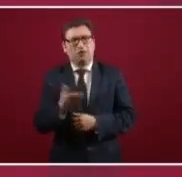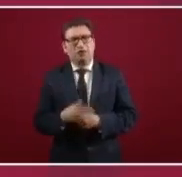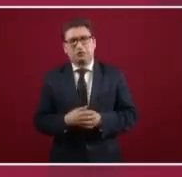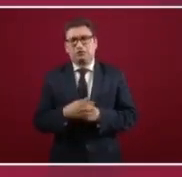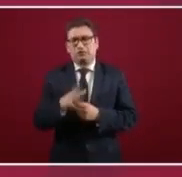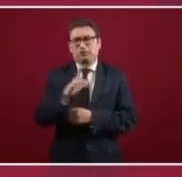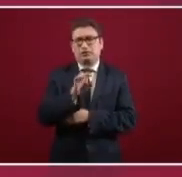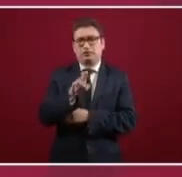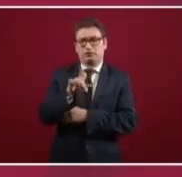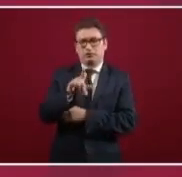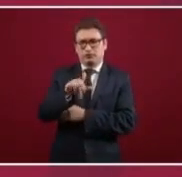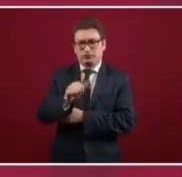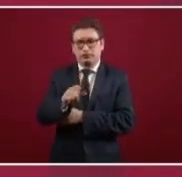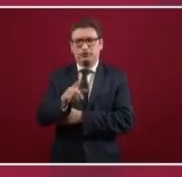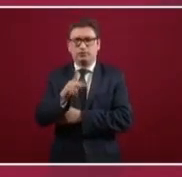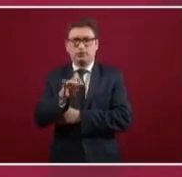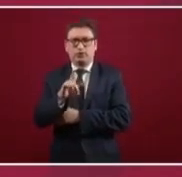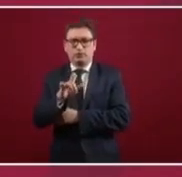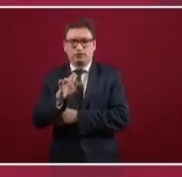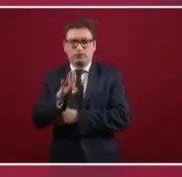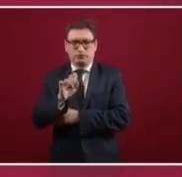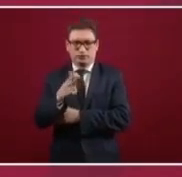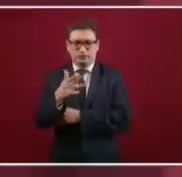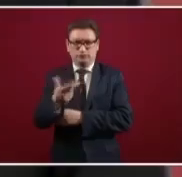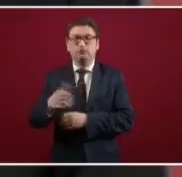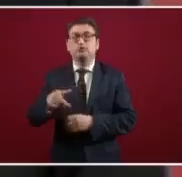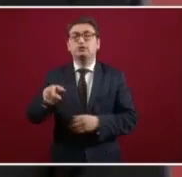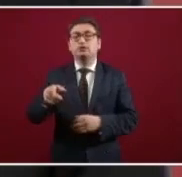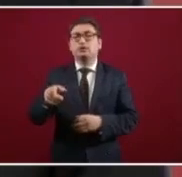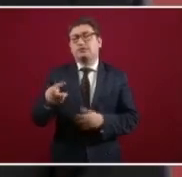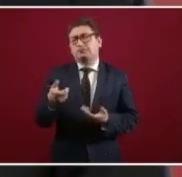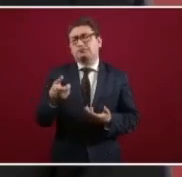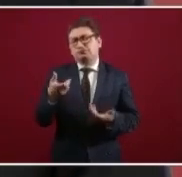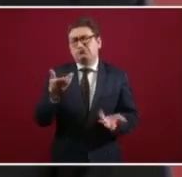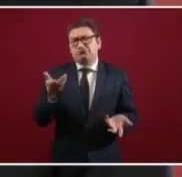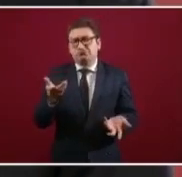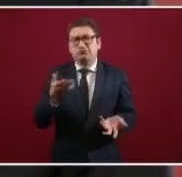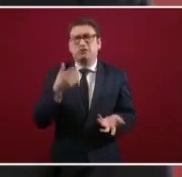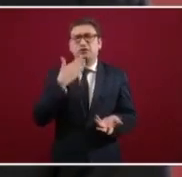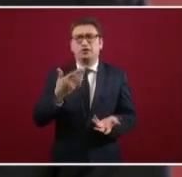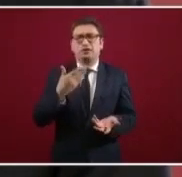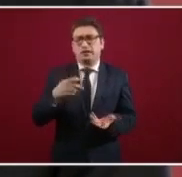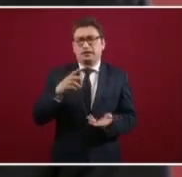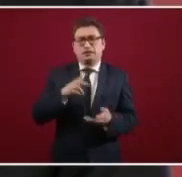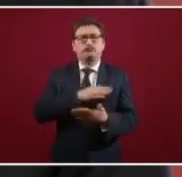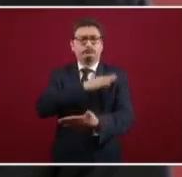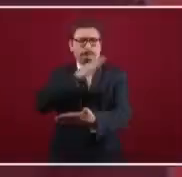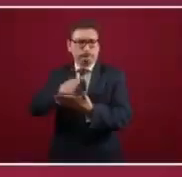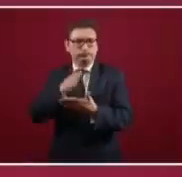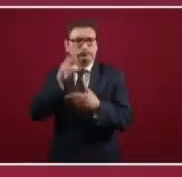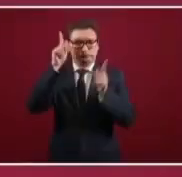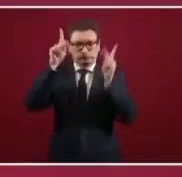claudia pávlovich y la visita